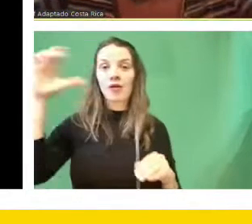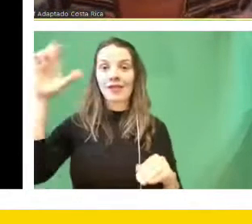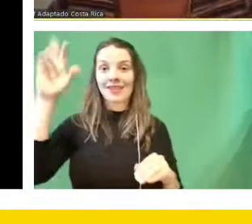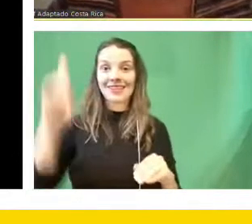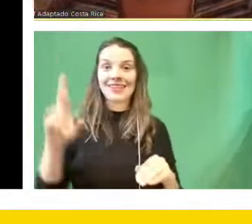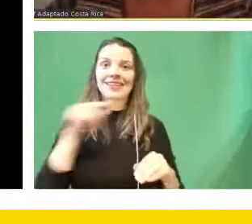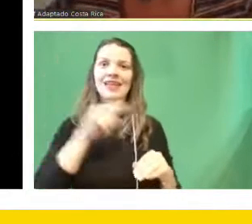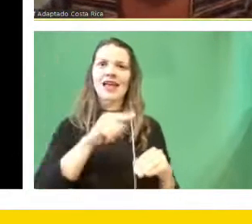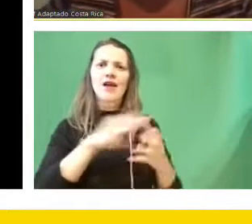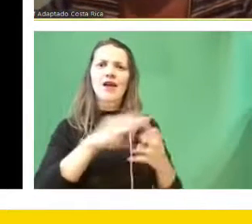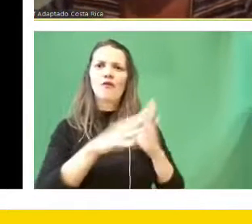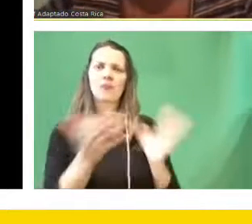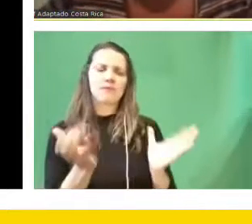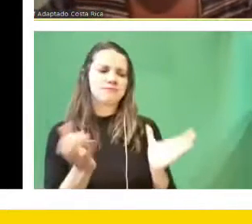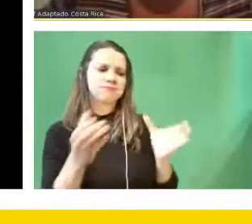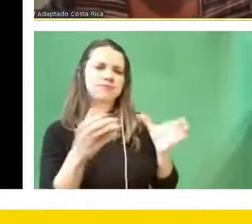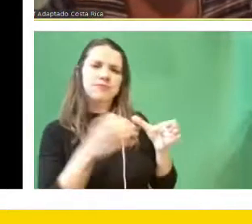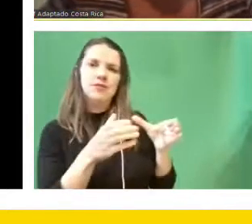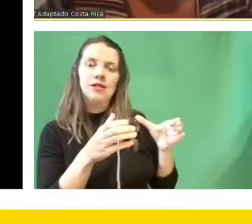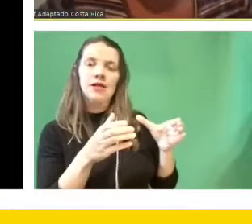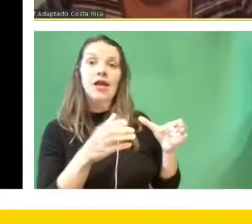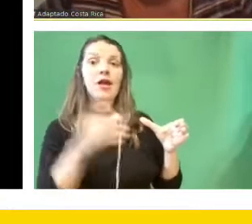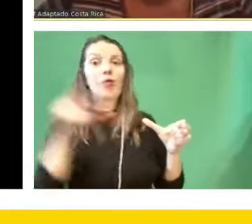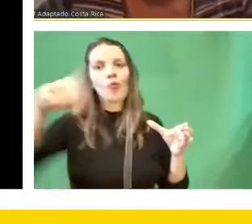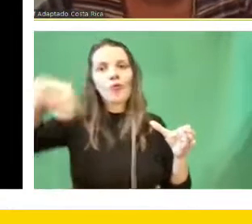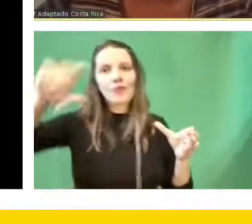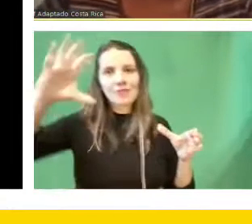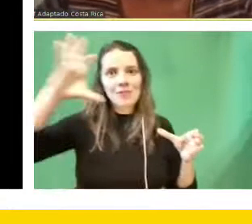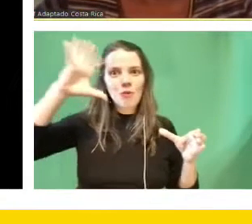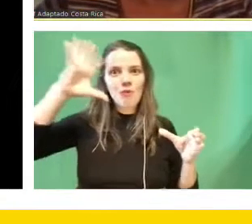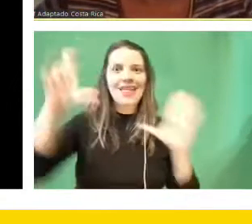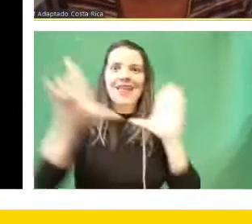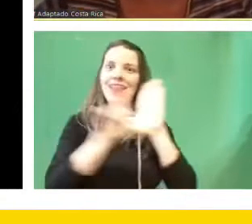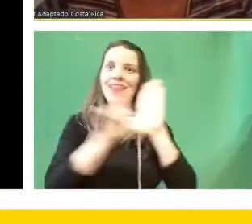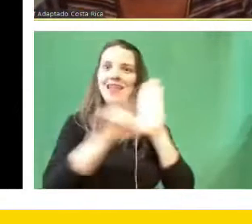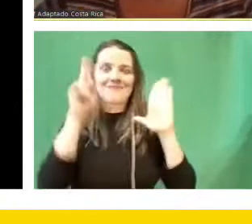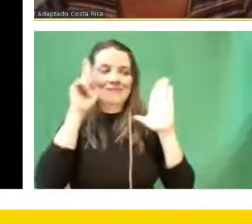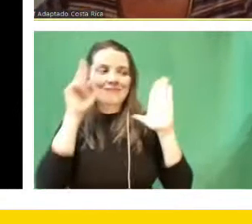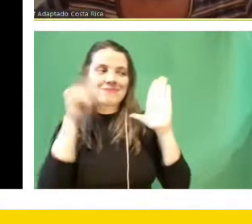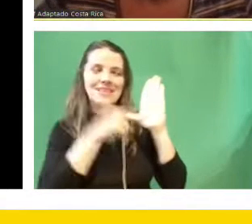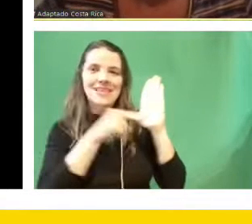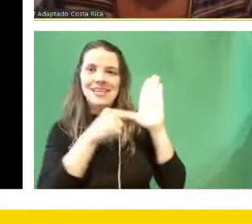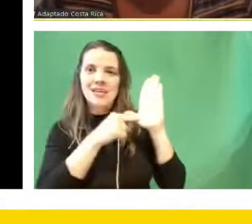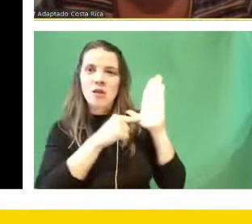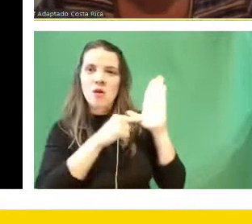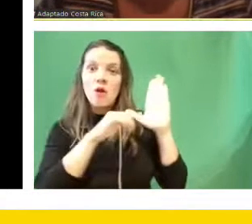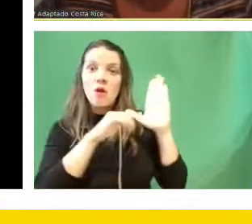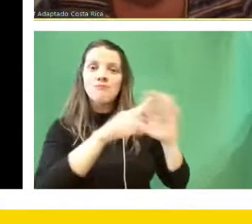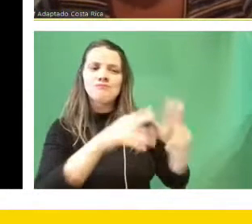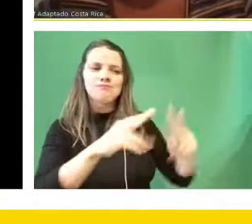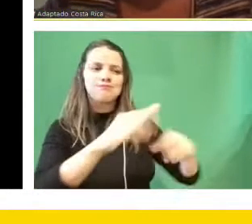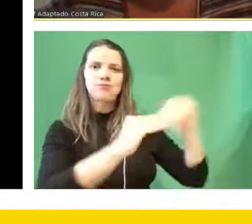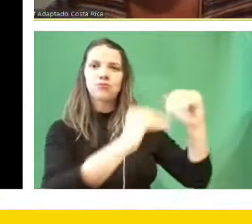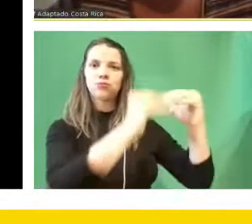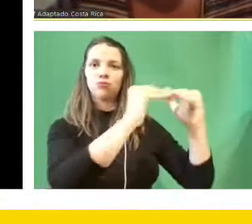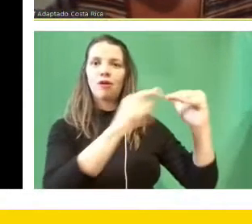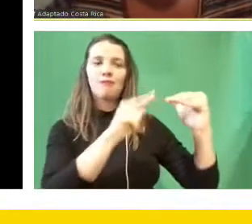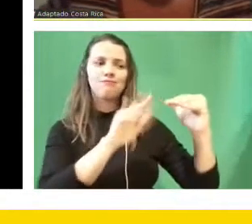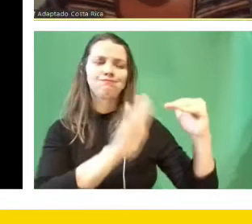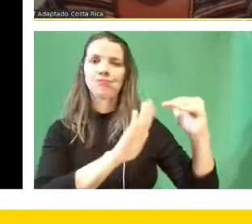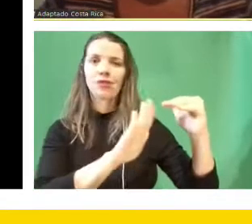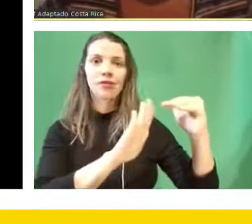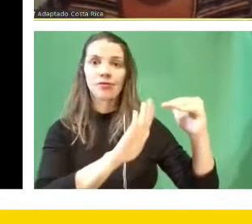pueda ser movible, porque recuerden que aquí la legislación no nos permite construir nada en zona marítimo terrestre. Entonces, este contenedor se puede